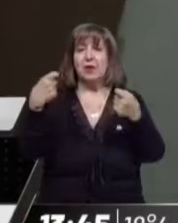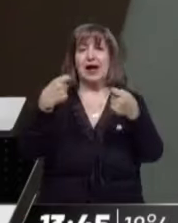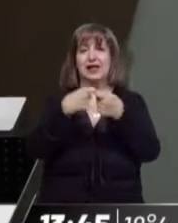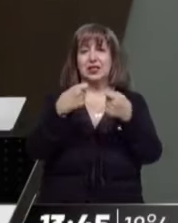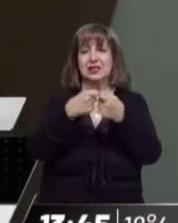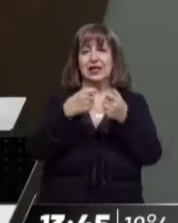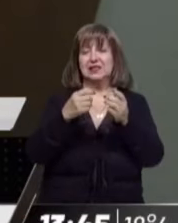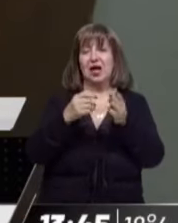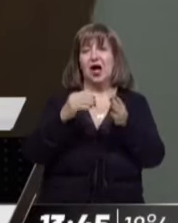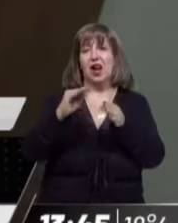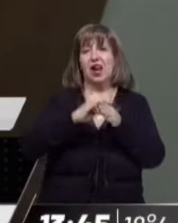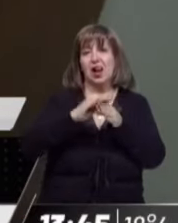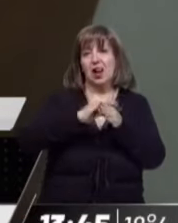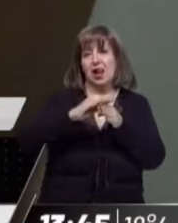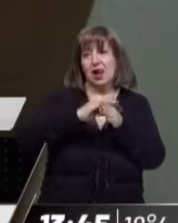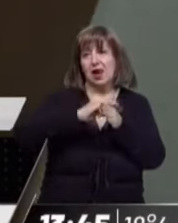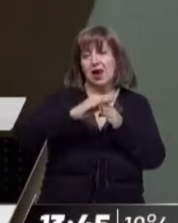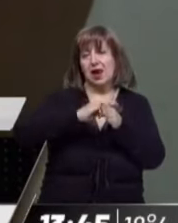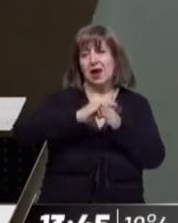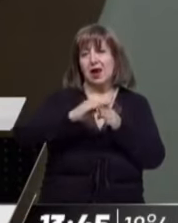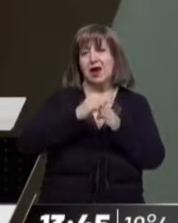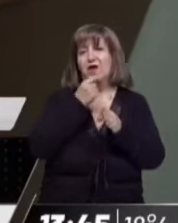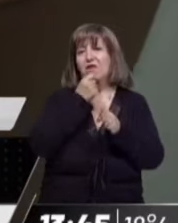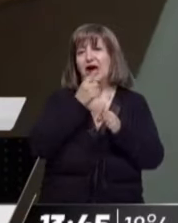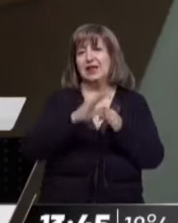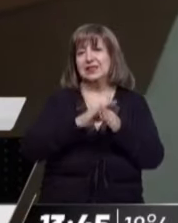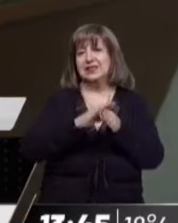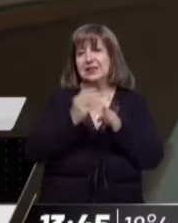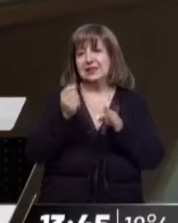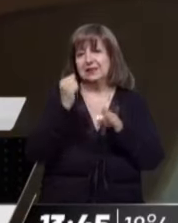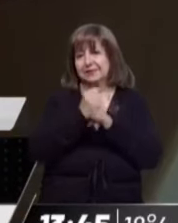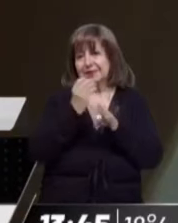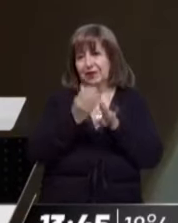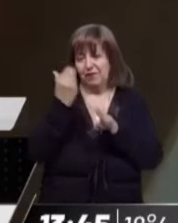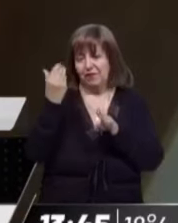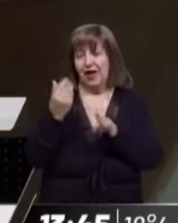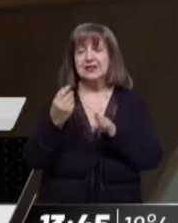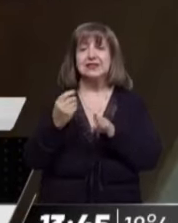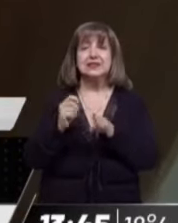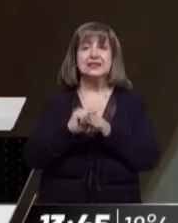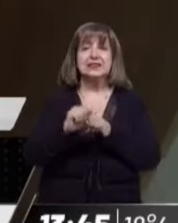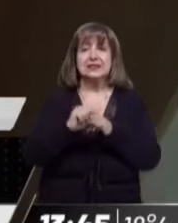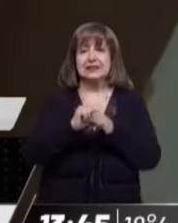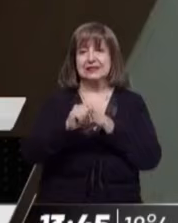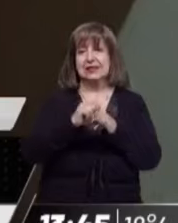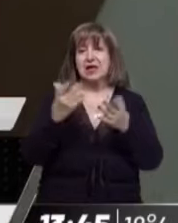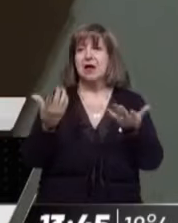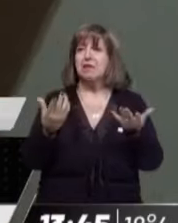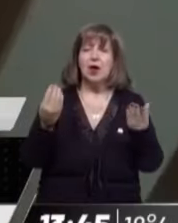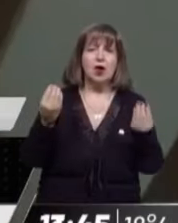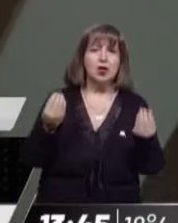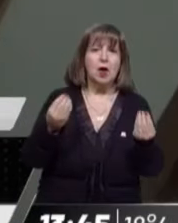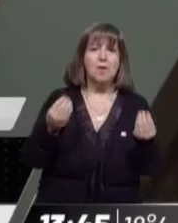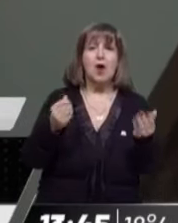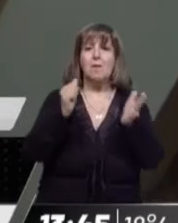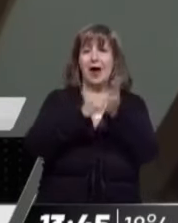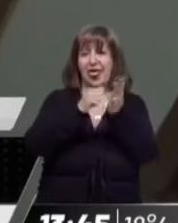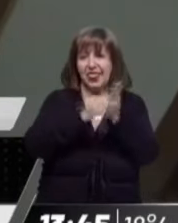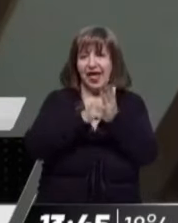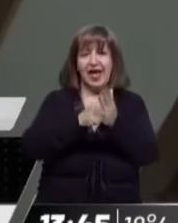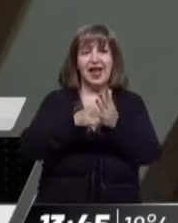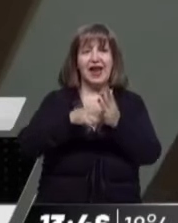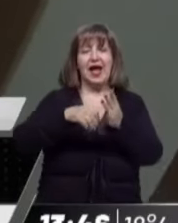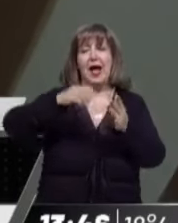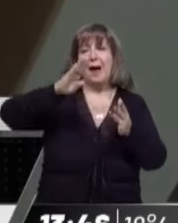porque es madera o sea liaran y esa esa marca se borraría fácilmente la La cuna es de madera tiene